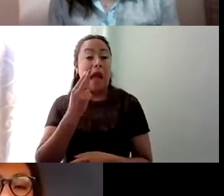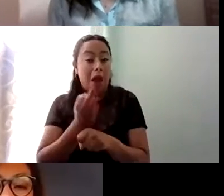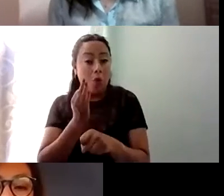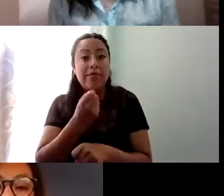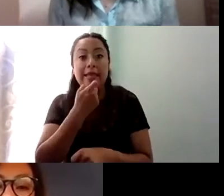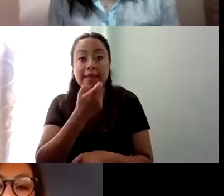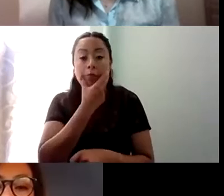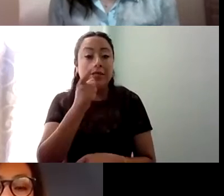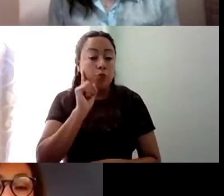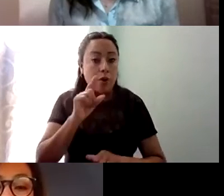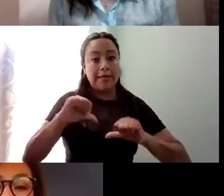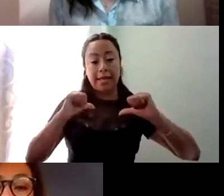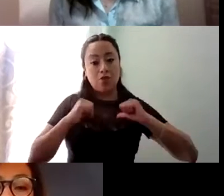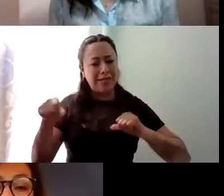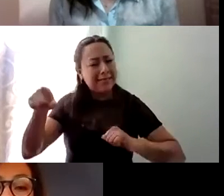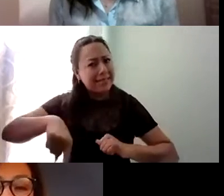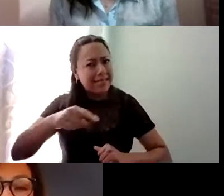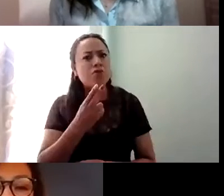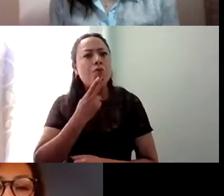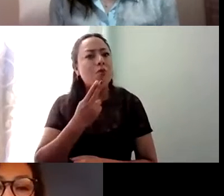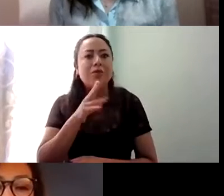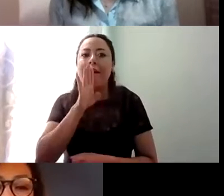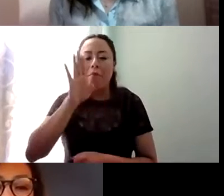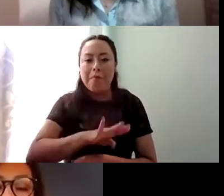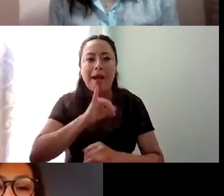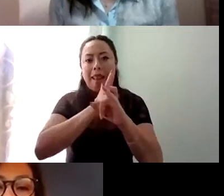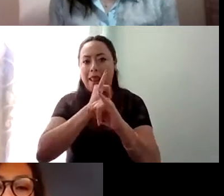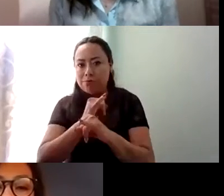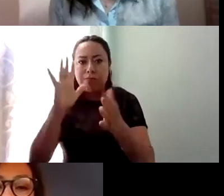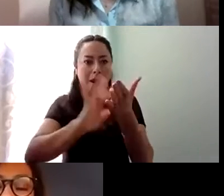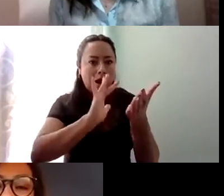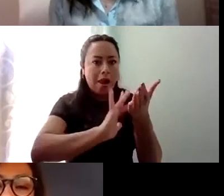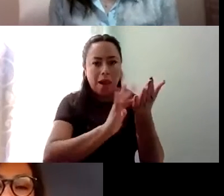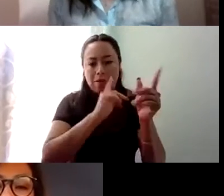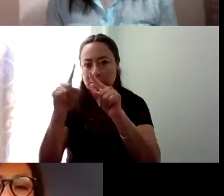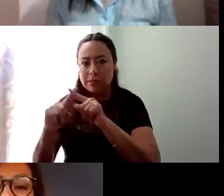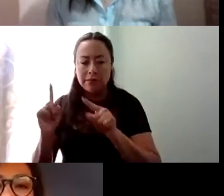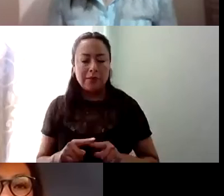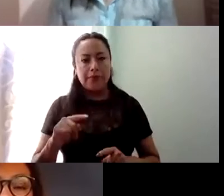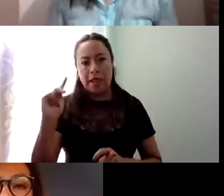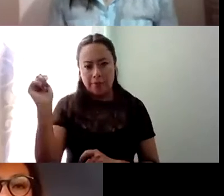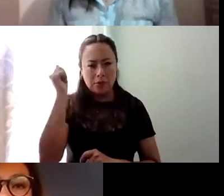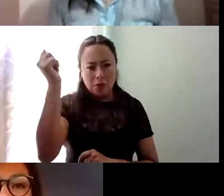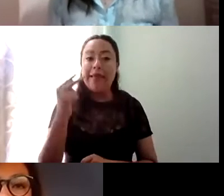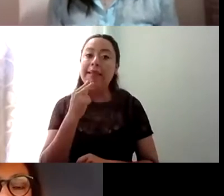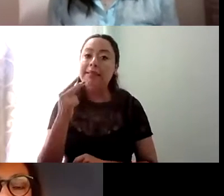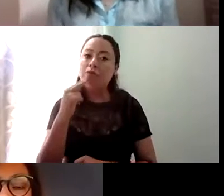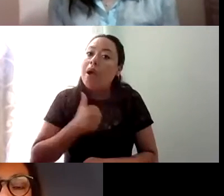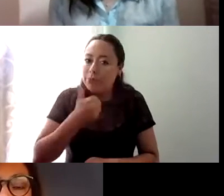la tecnología, de los dispositivos tecnológicos, y también no solamente es un